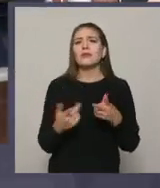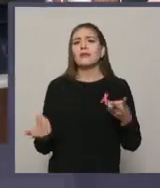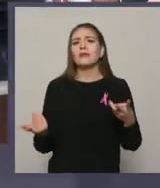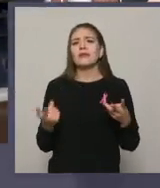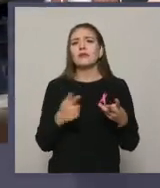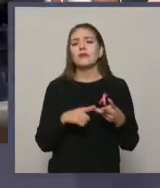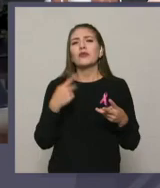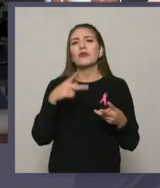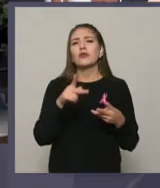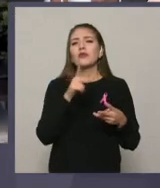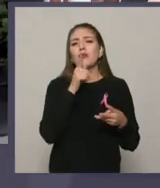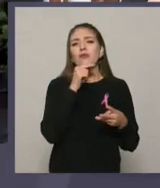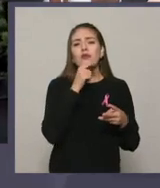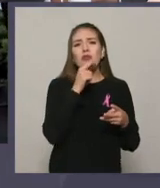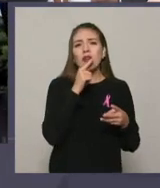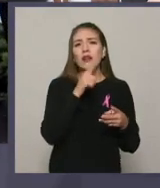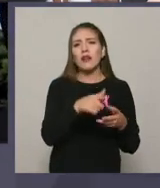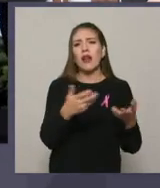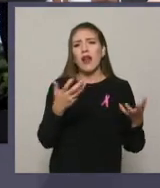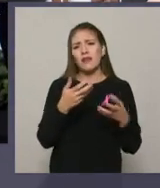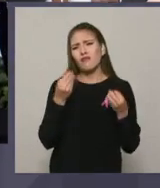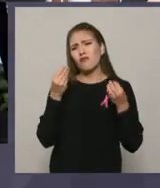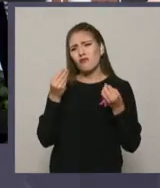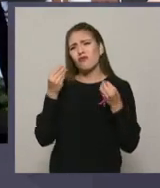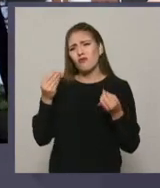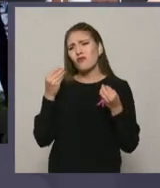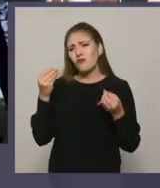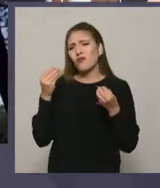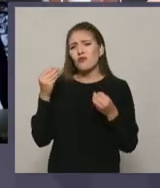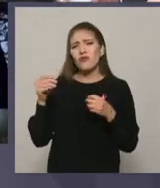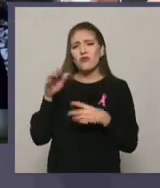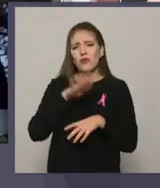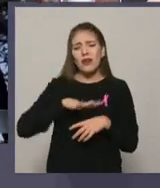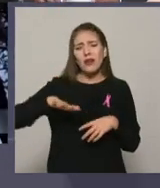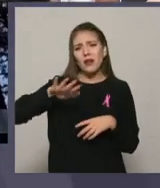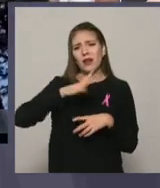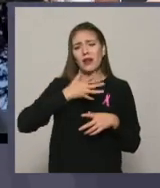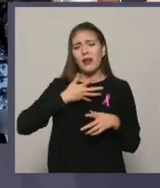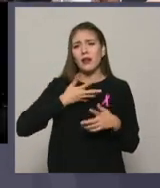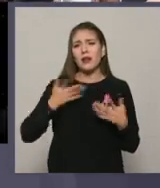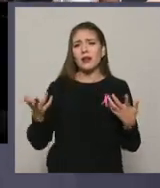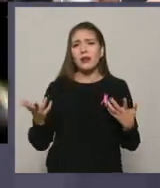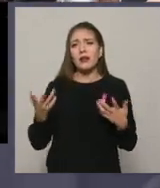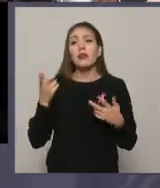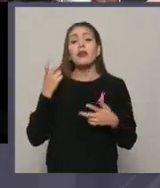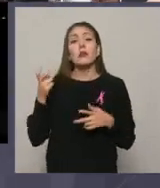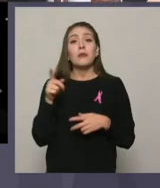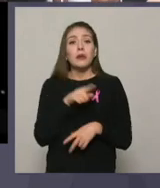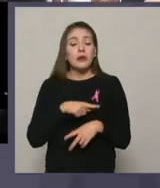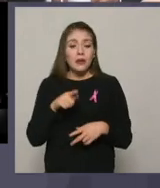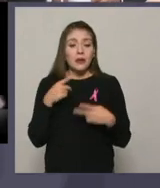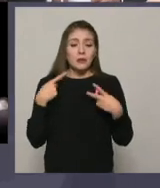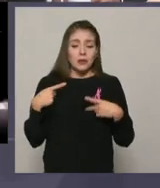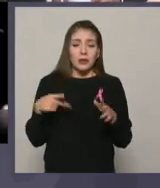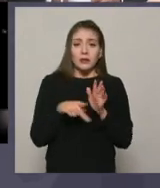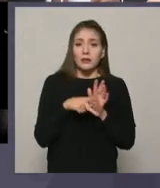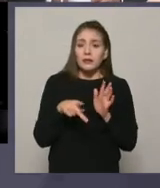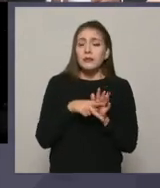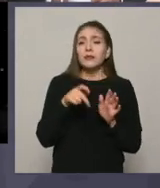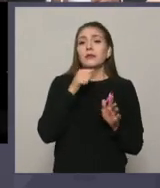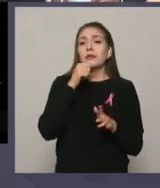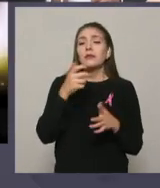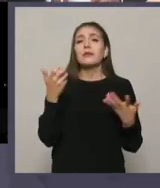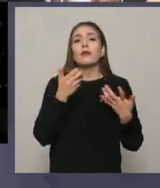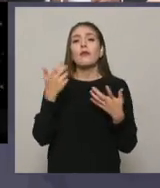notas policíacas que inundan los contenidos de los medios. Entonces, los periodistas que nos dedicamos a temas relacionados con